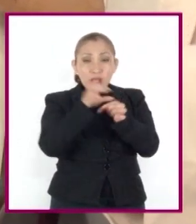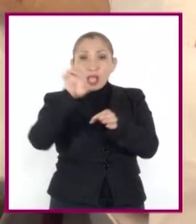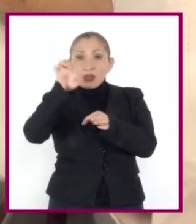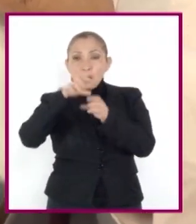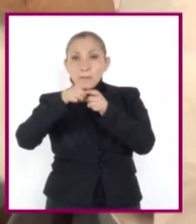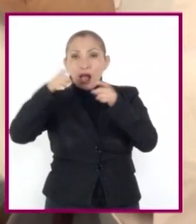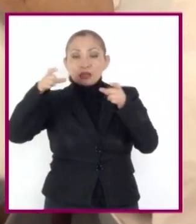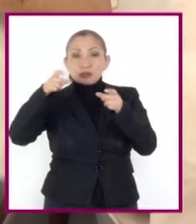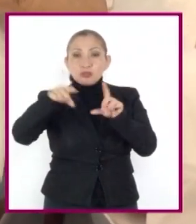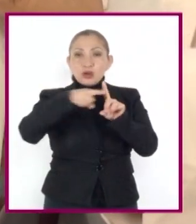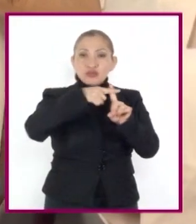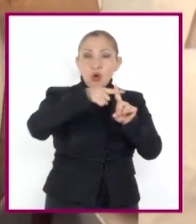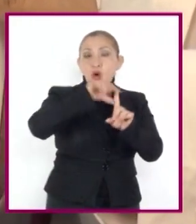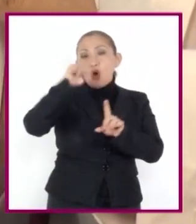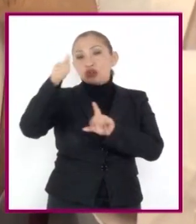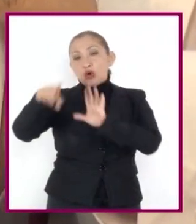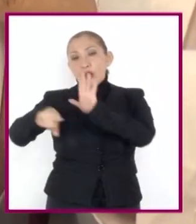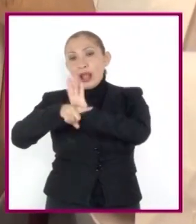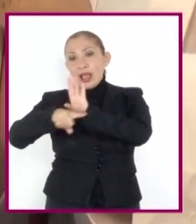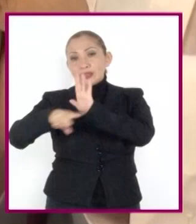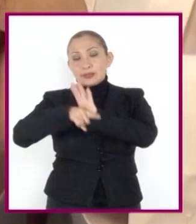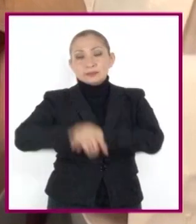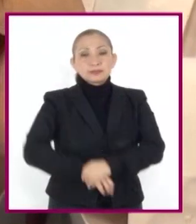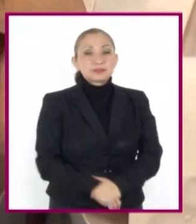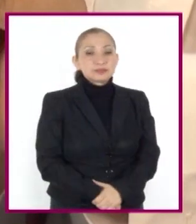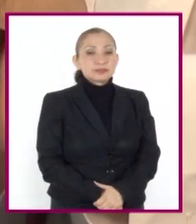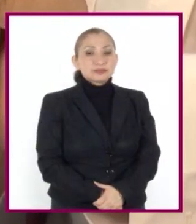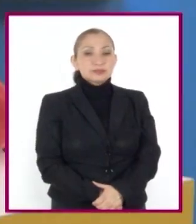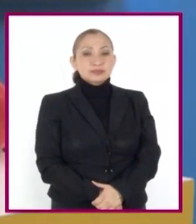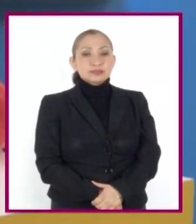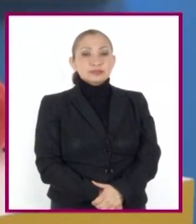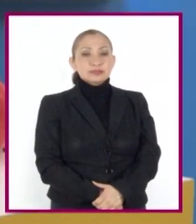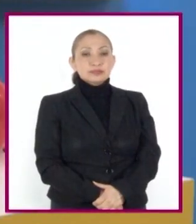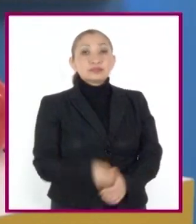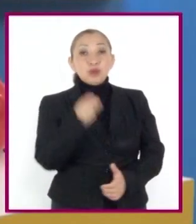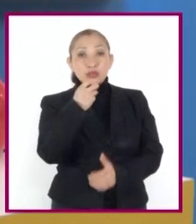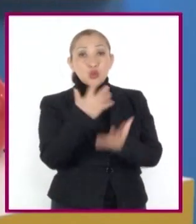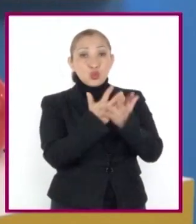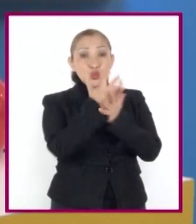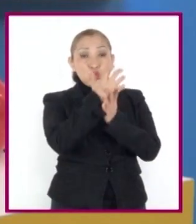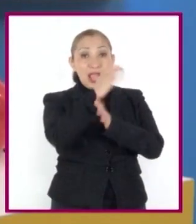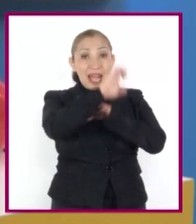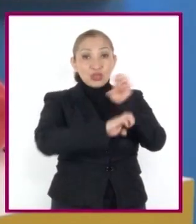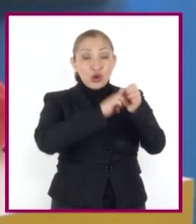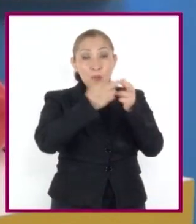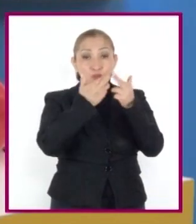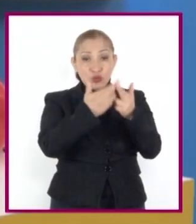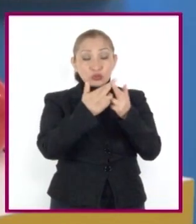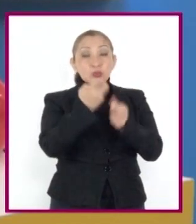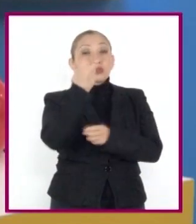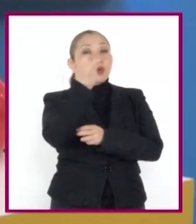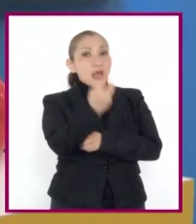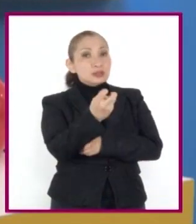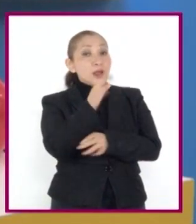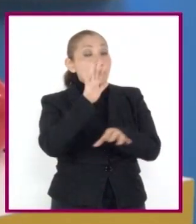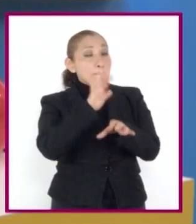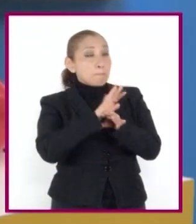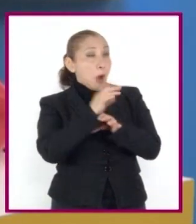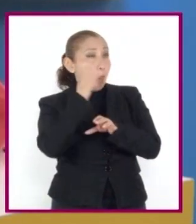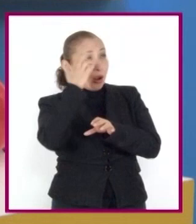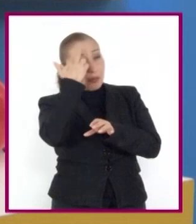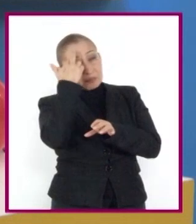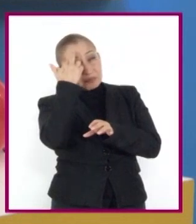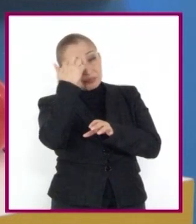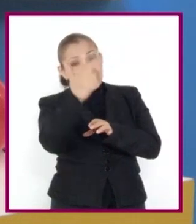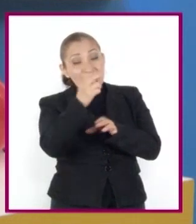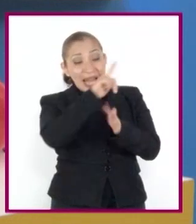tendrá carga positiva y el otro material tendrá carga negativa por el exceso de electrones. Por eso, si mal no